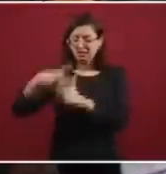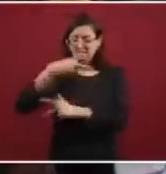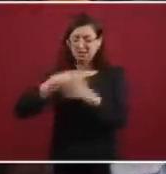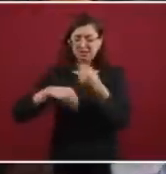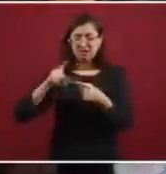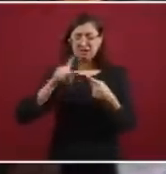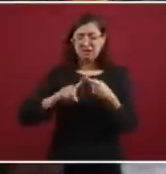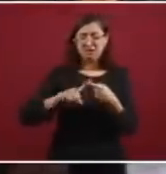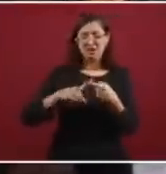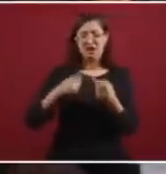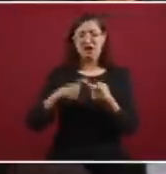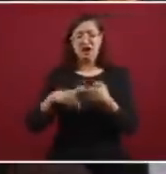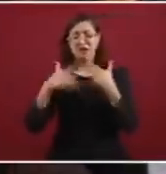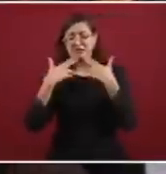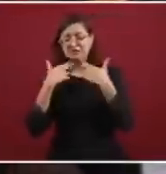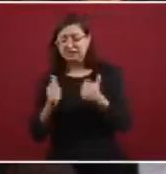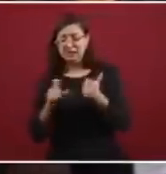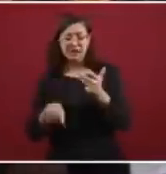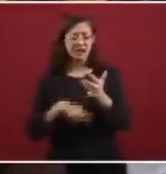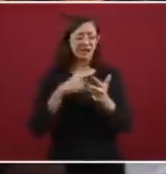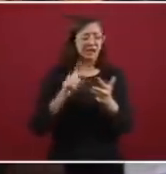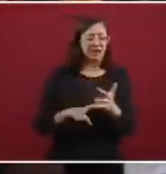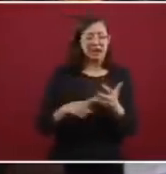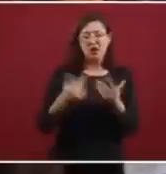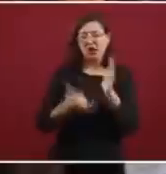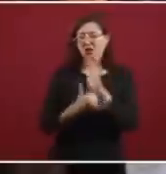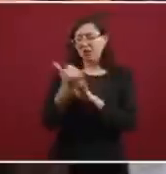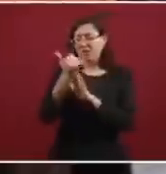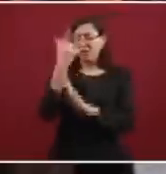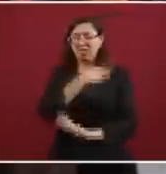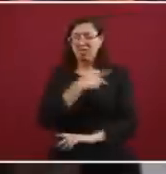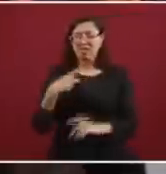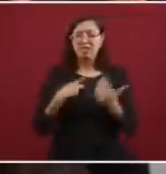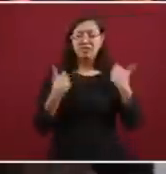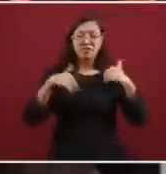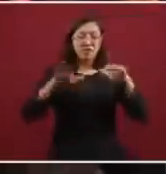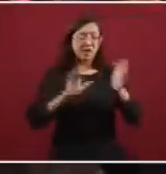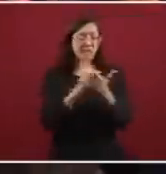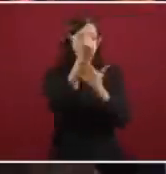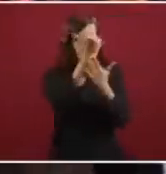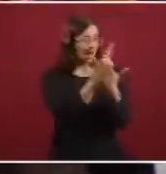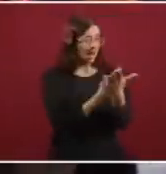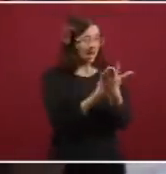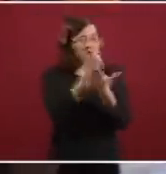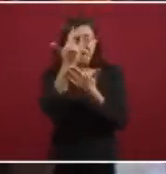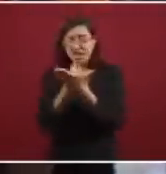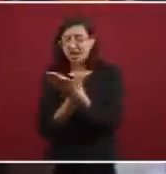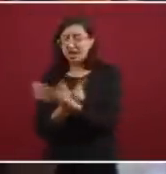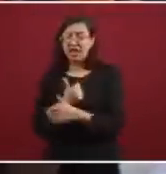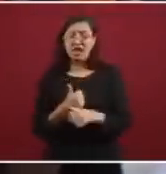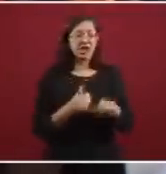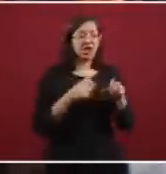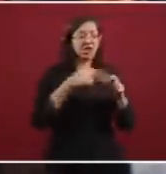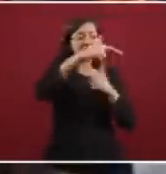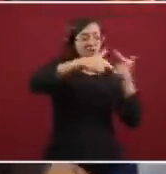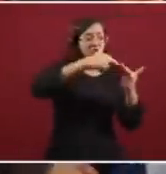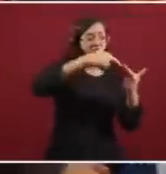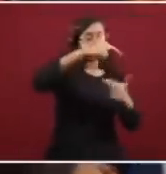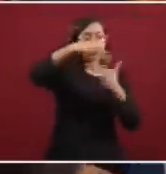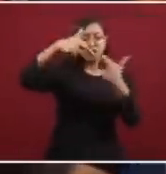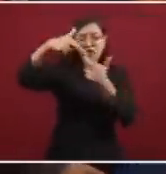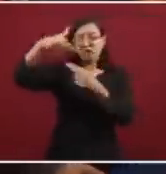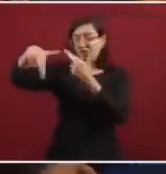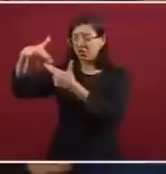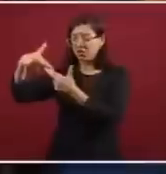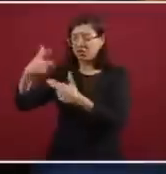Hacienda, Bancomex, Banobras, debieran tener un inventario muy detallado por región de proyectos